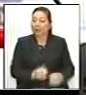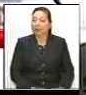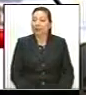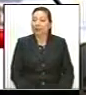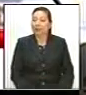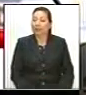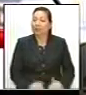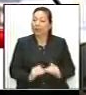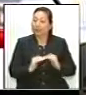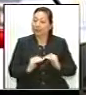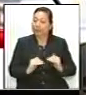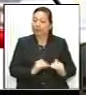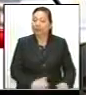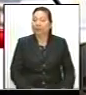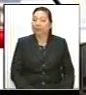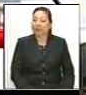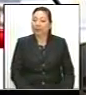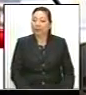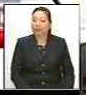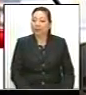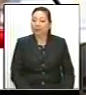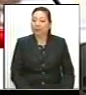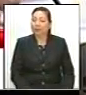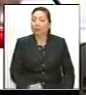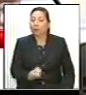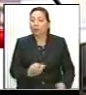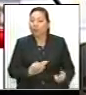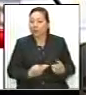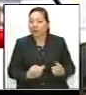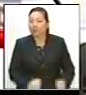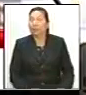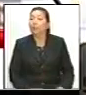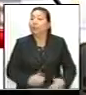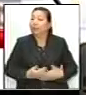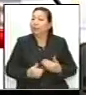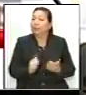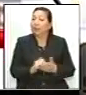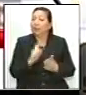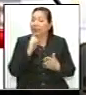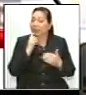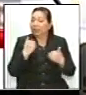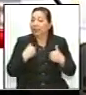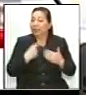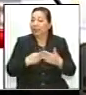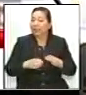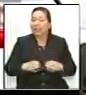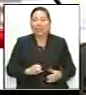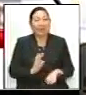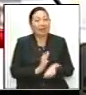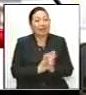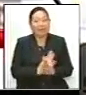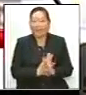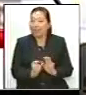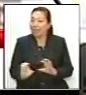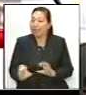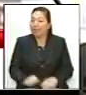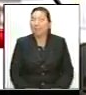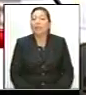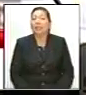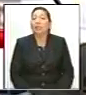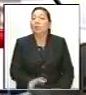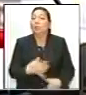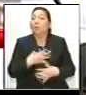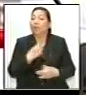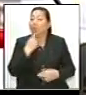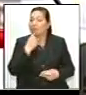esa línea recta nos marca una ruta a seguir por lo que se tiene que hacer. Aquí nadie quiere hacer lo que su interés